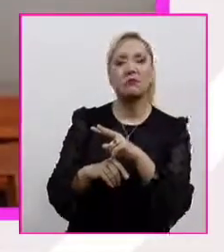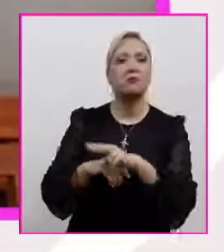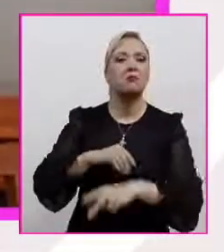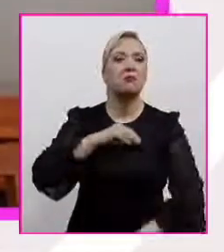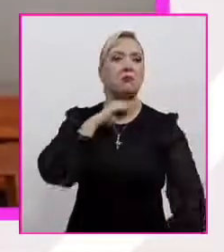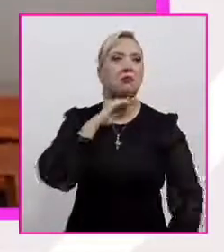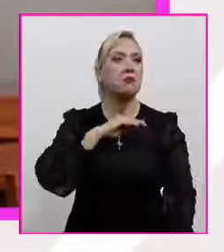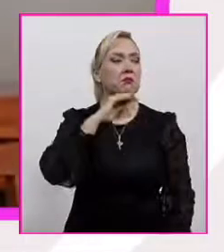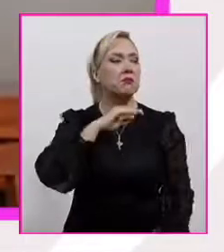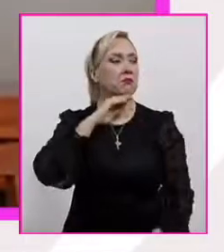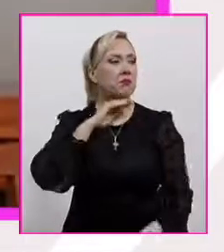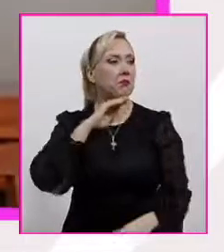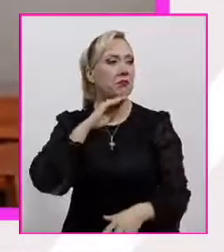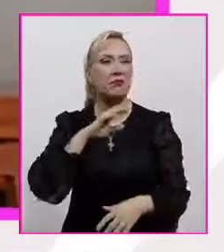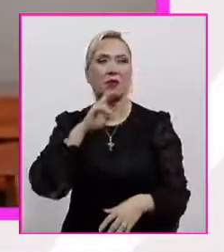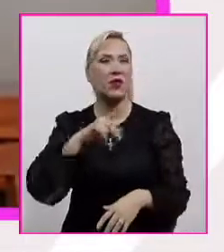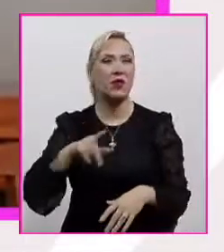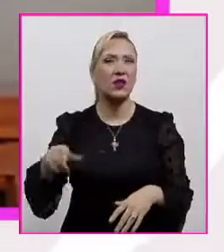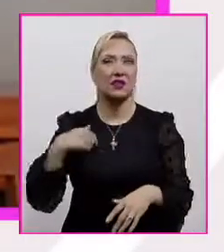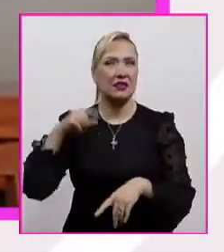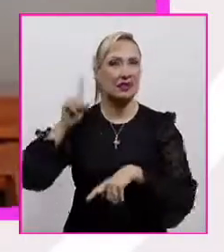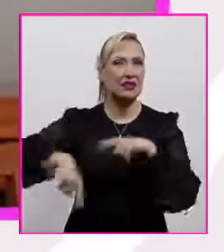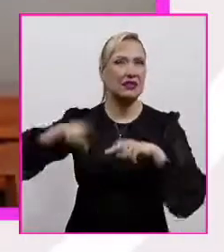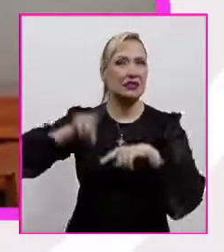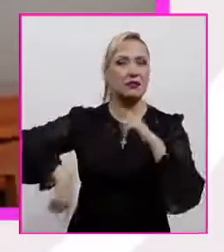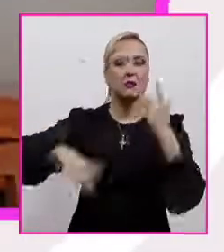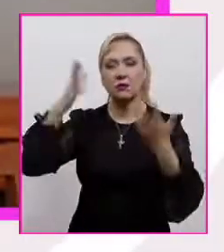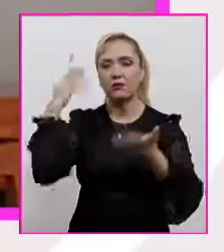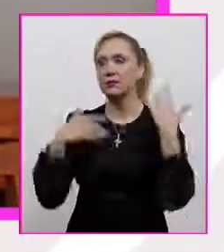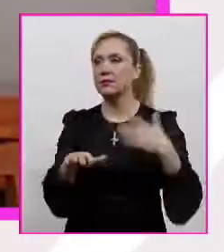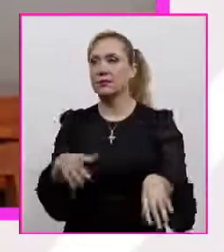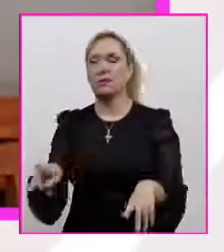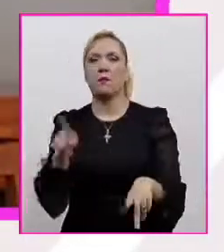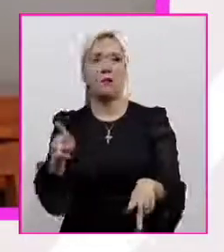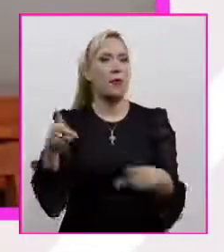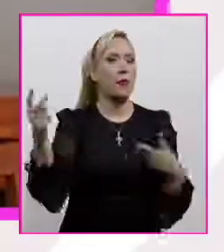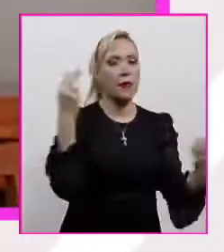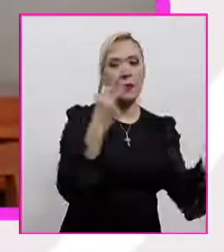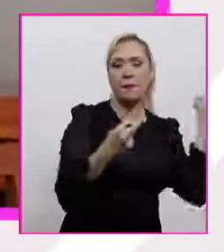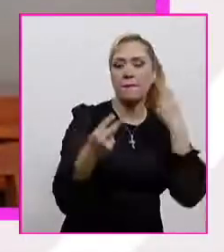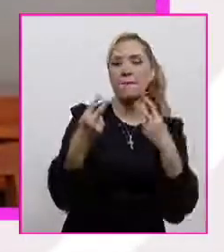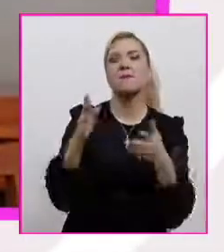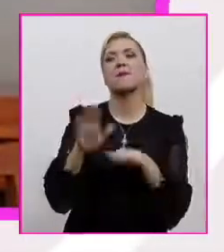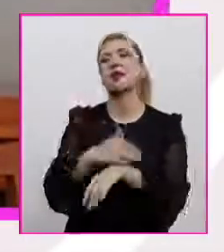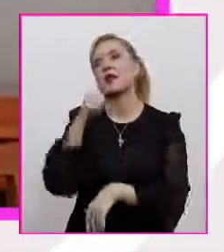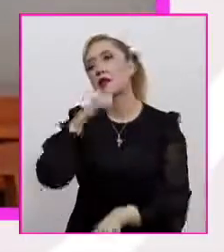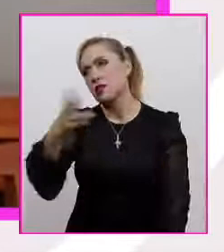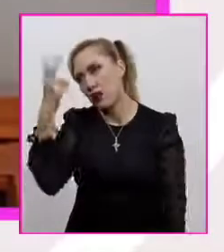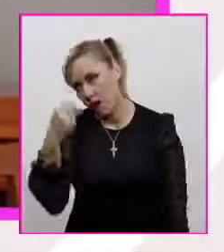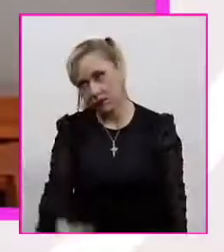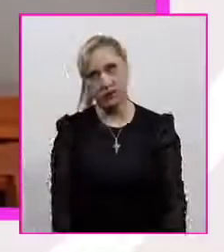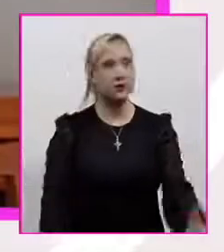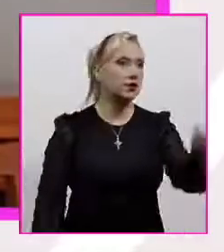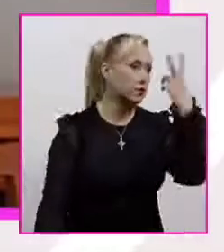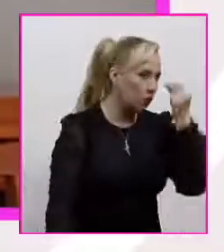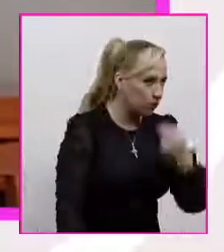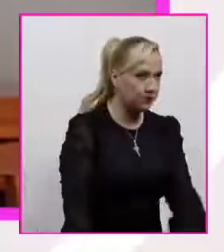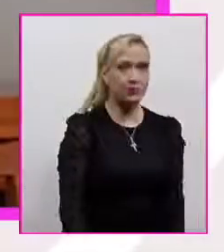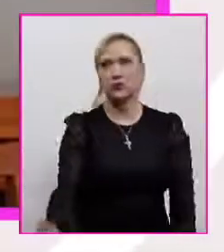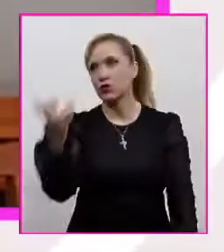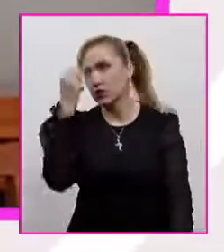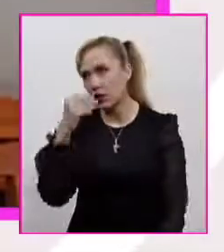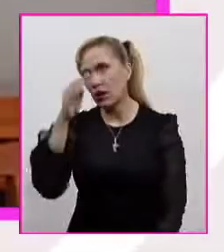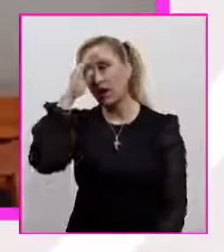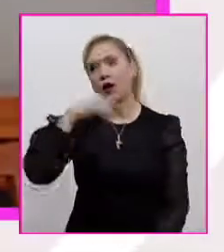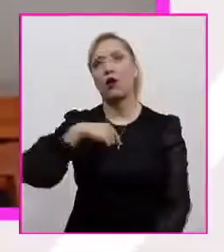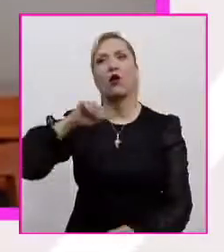desapercibidos dentro de ciertas comunidades, para no tener estas barreras con las que todo el tiempo se topan, que se cuestiona su nacionalidad y